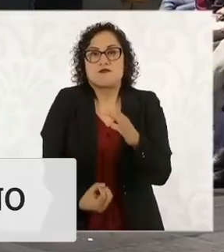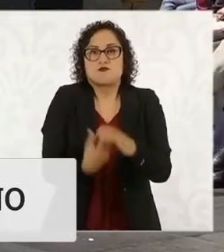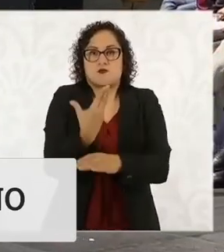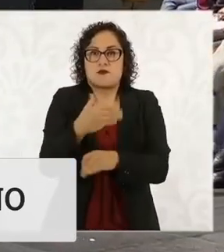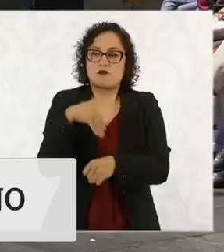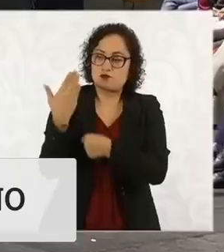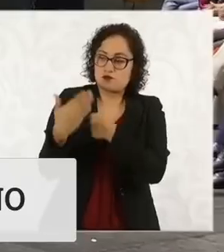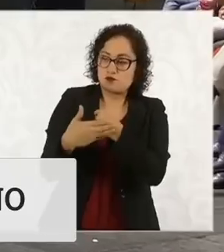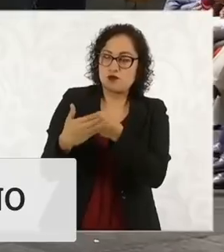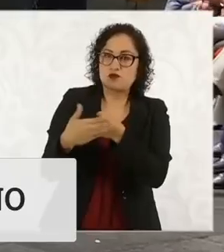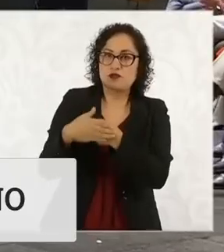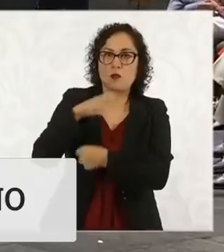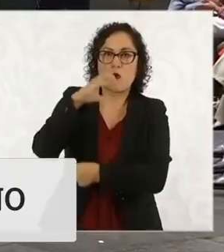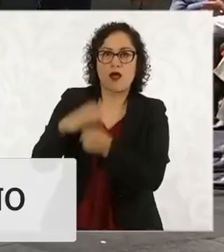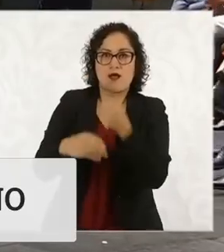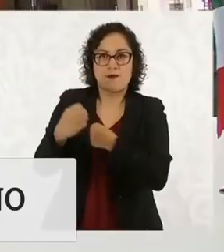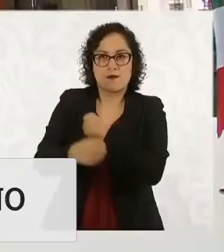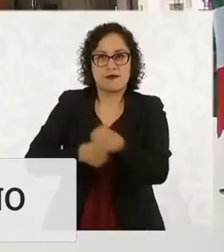el 2025.